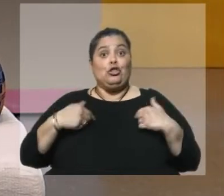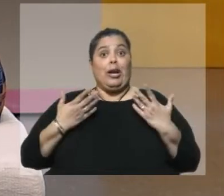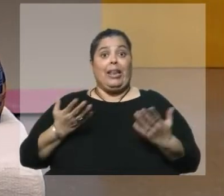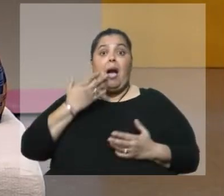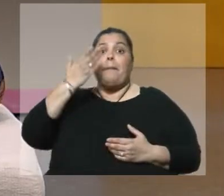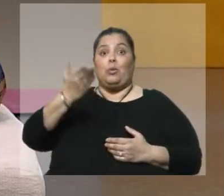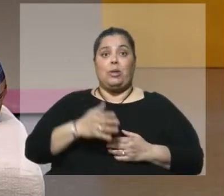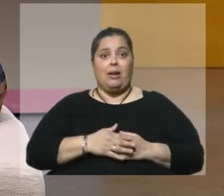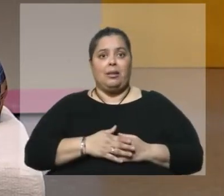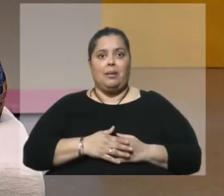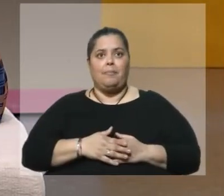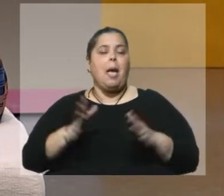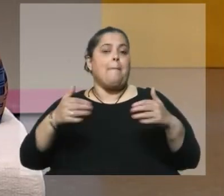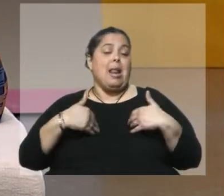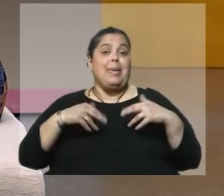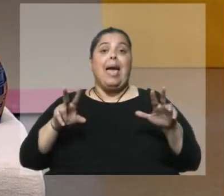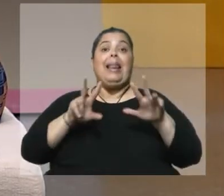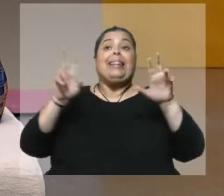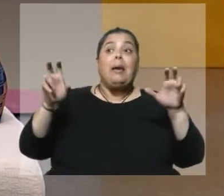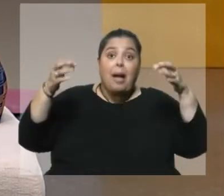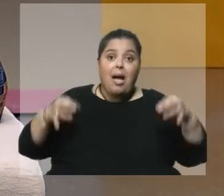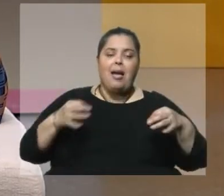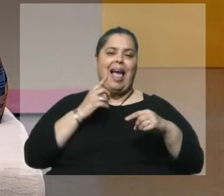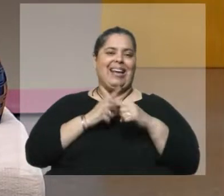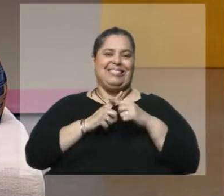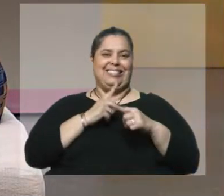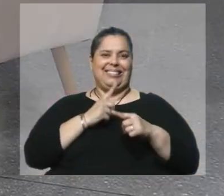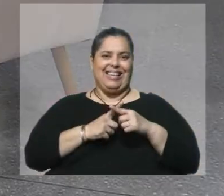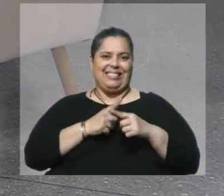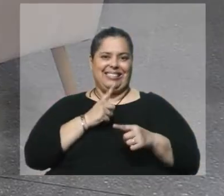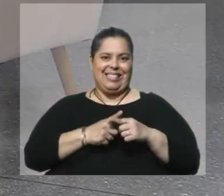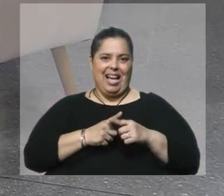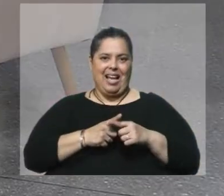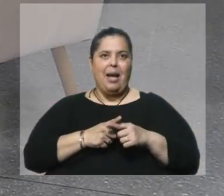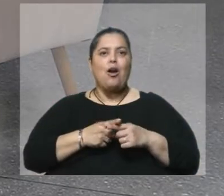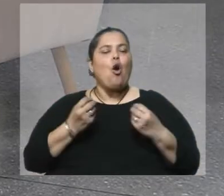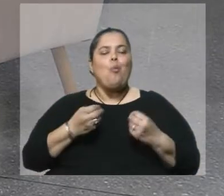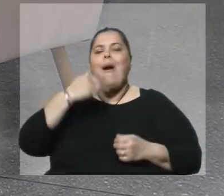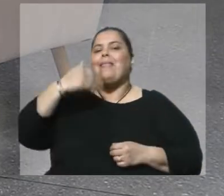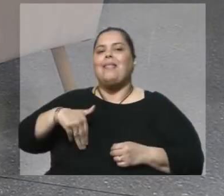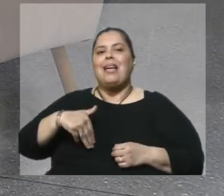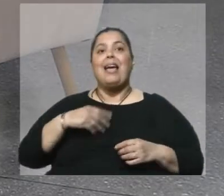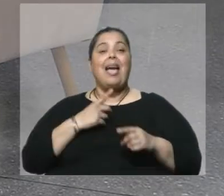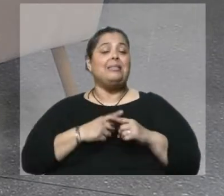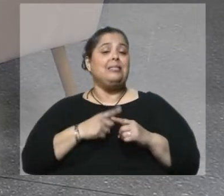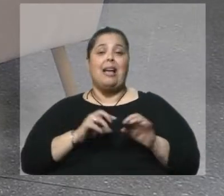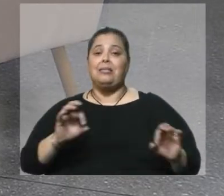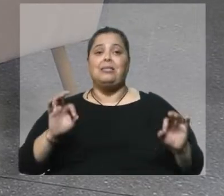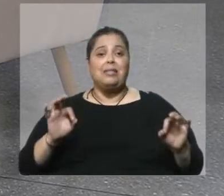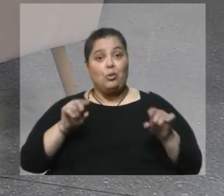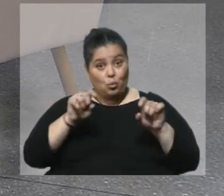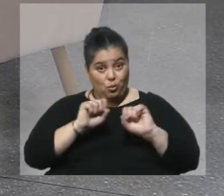Y bueno, para mí el tema es la existencia, ¿no? Tratar de... Buena respuesta. De entender la existencia. ¿Y la llegaste a